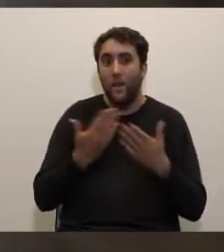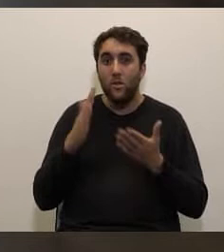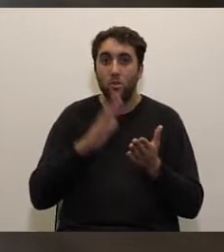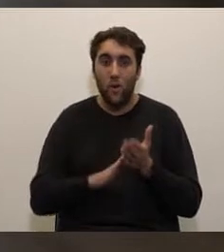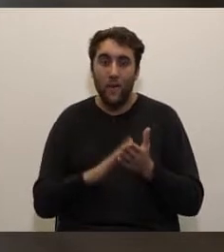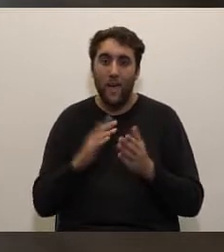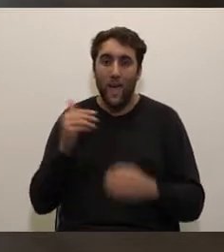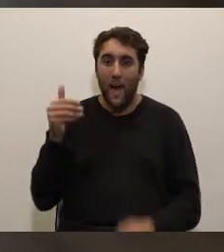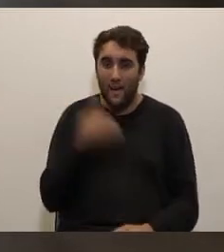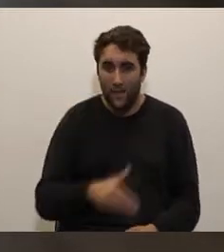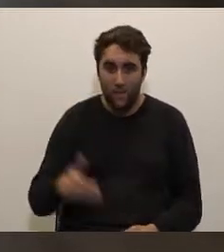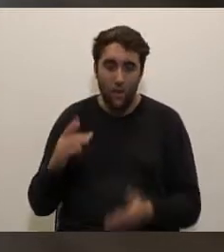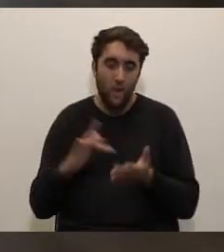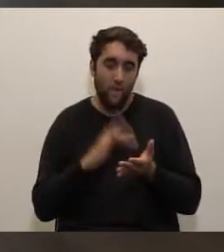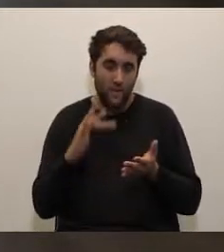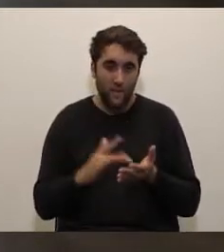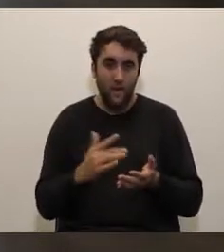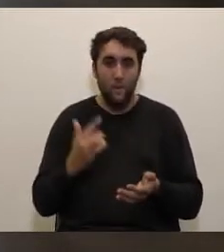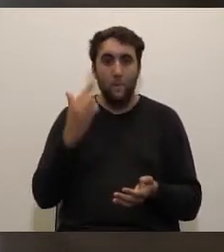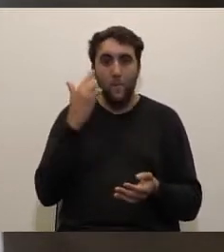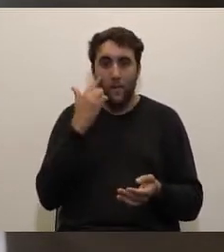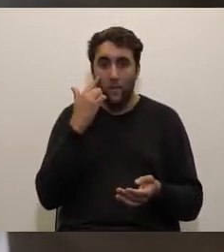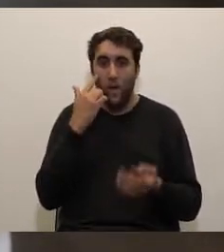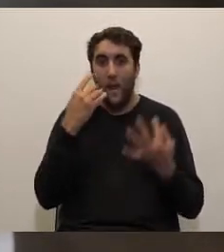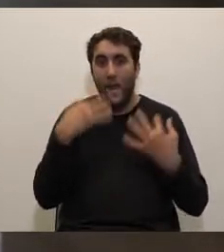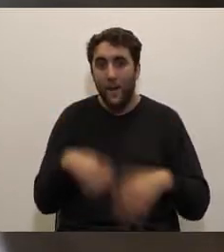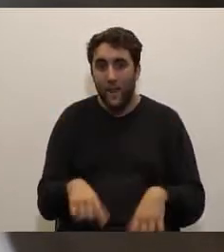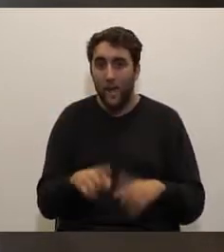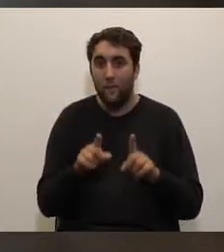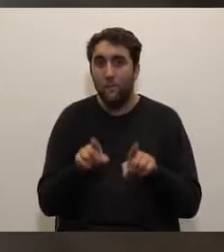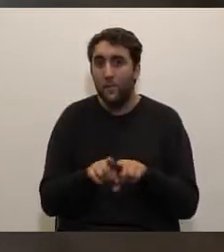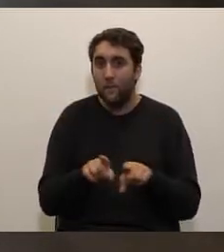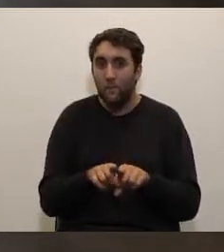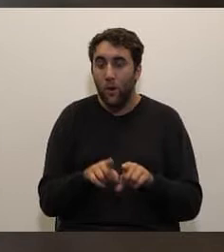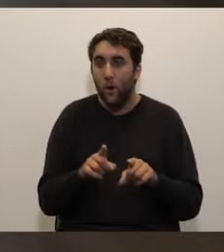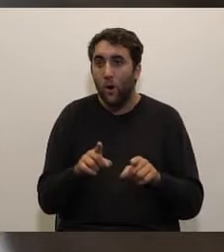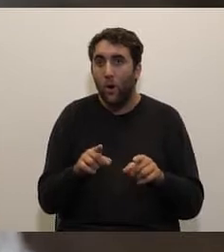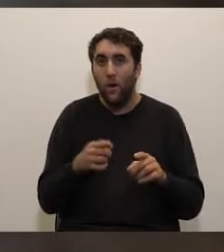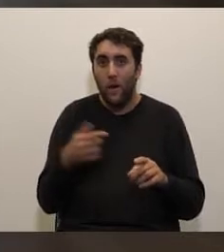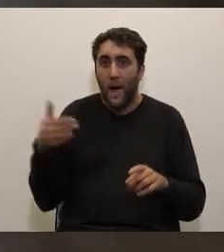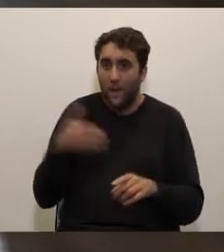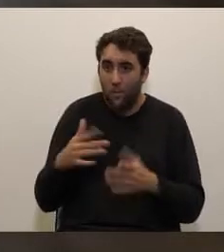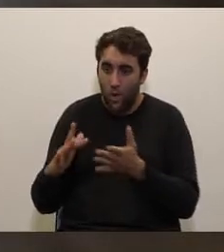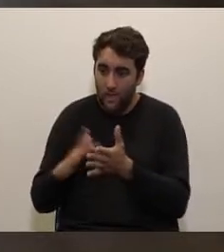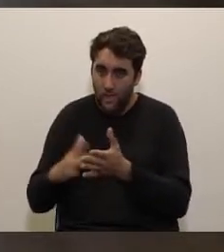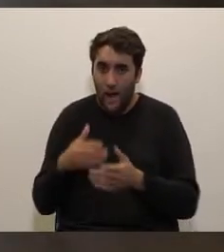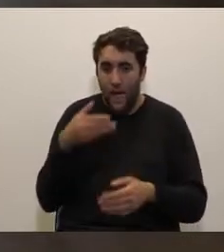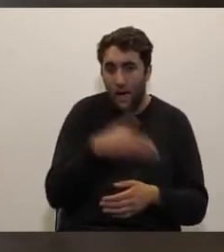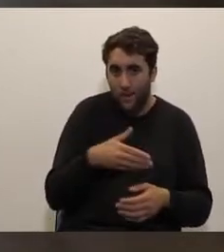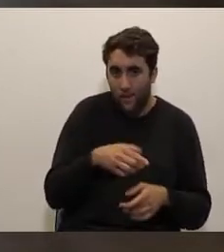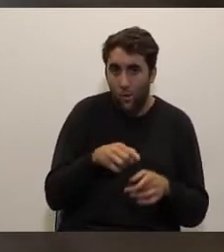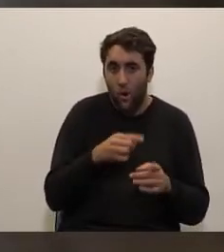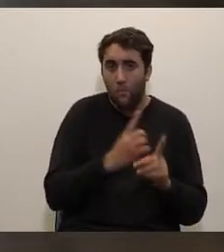digital, creo que está de más decir que, por supuesto, no es una cosa separada del activismo tradicional, es como una